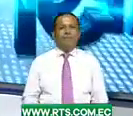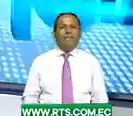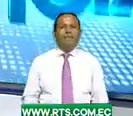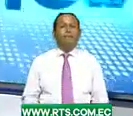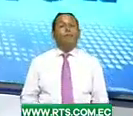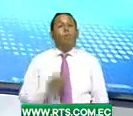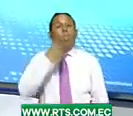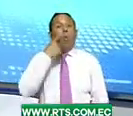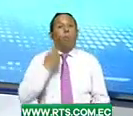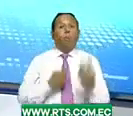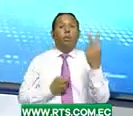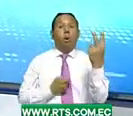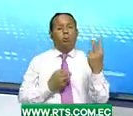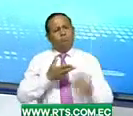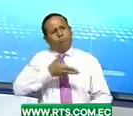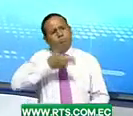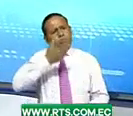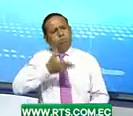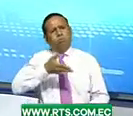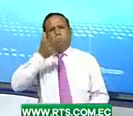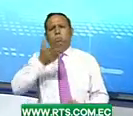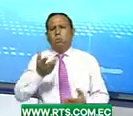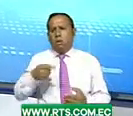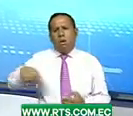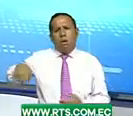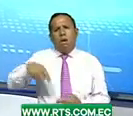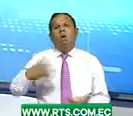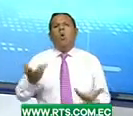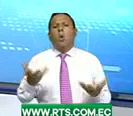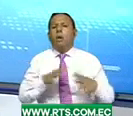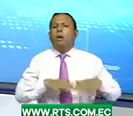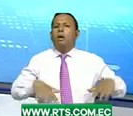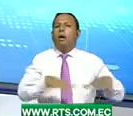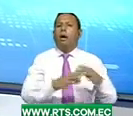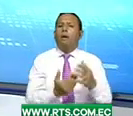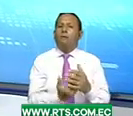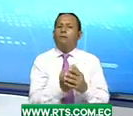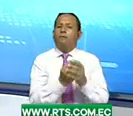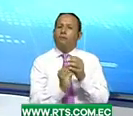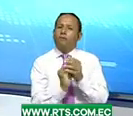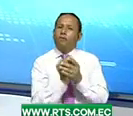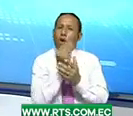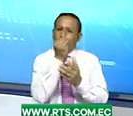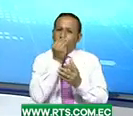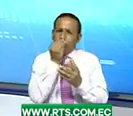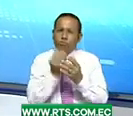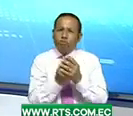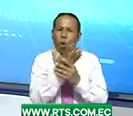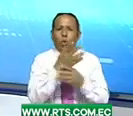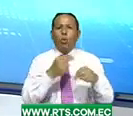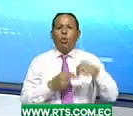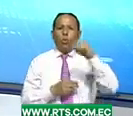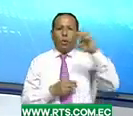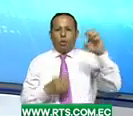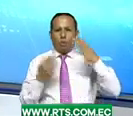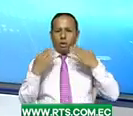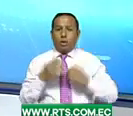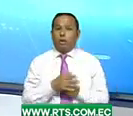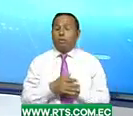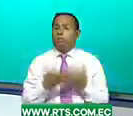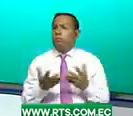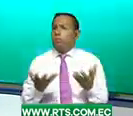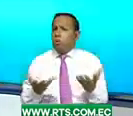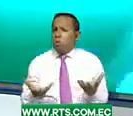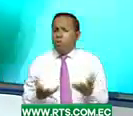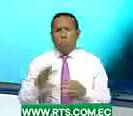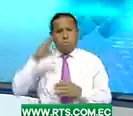Dos hombres fueron asesinados por sicarios en el sector del Paraíso de la Flor, noroeste de Guayaquil. De acuerdo con la Policía Nacional, el crimen